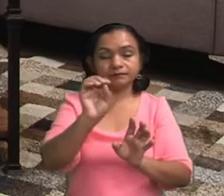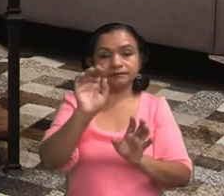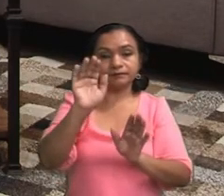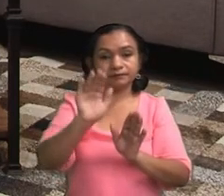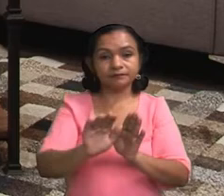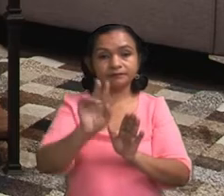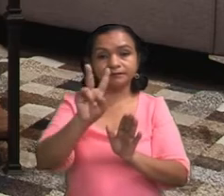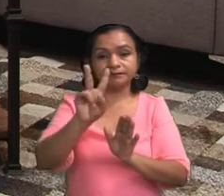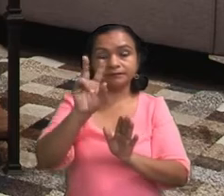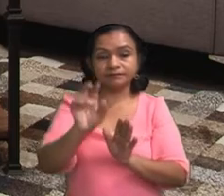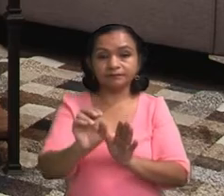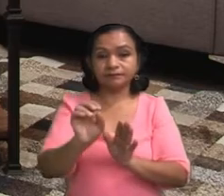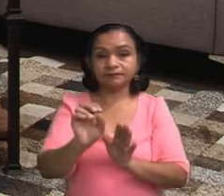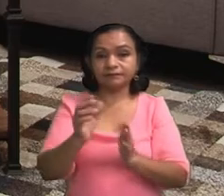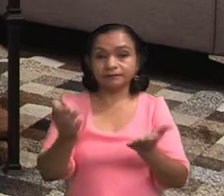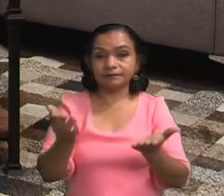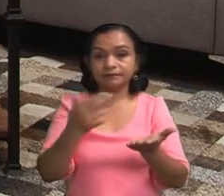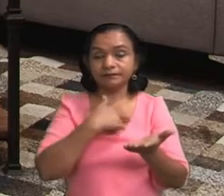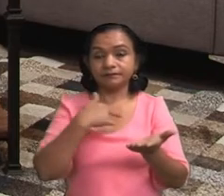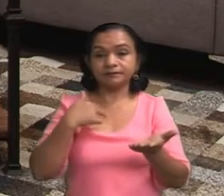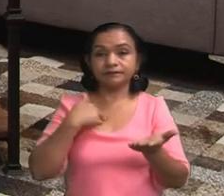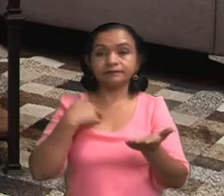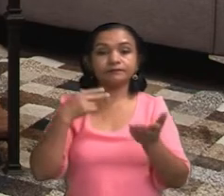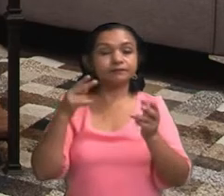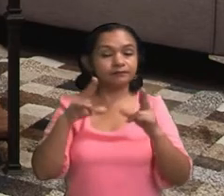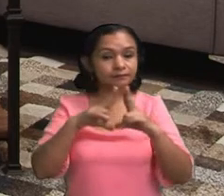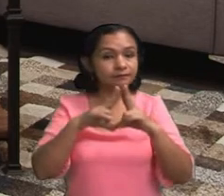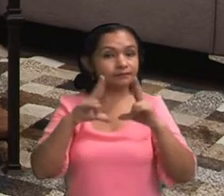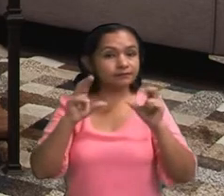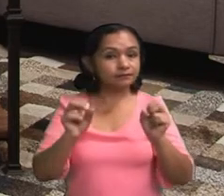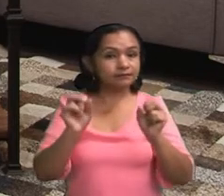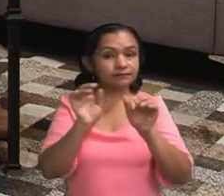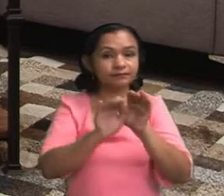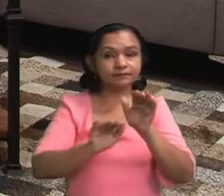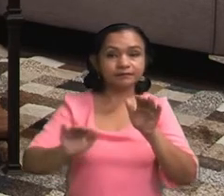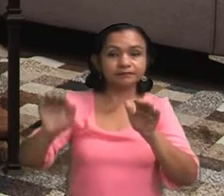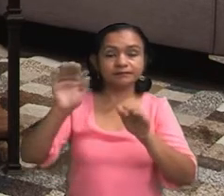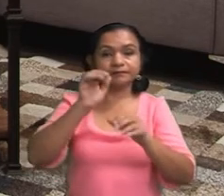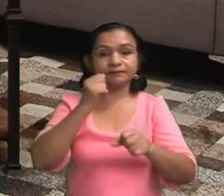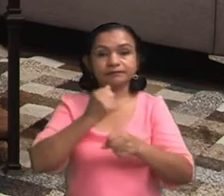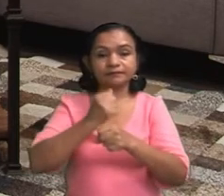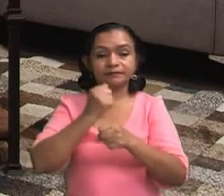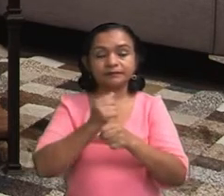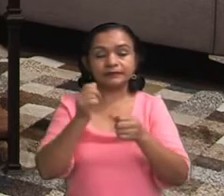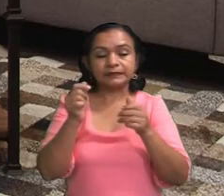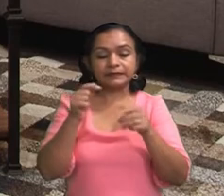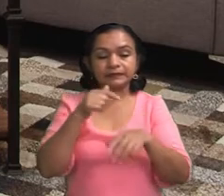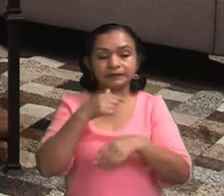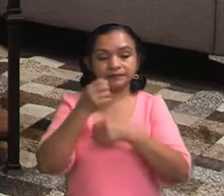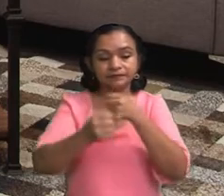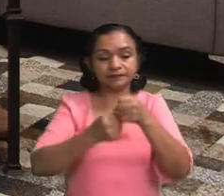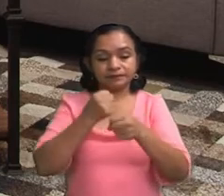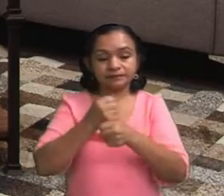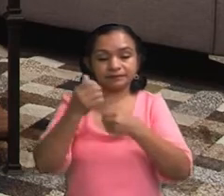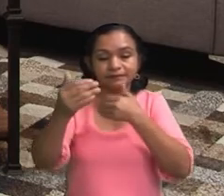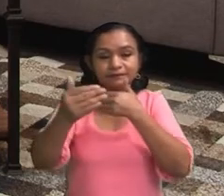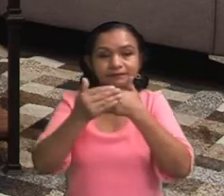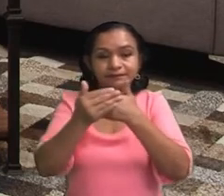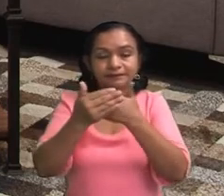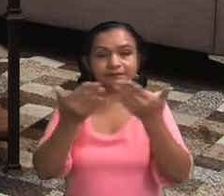al 20 y tanto. Entonces somos uno de los países que mayor esfuerzo ha hecho en un periodo tan corto de tiempo. En un periodo tan